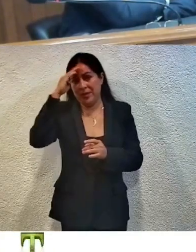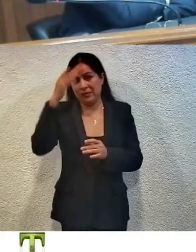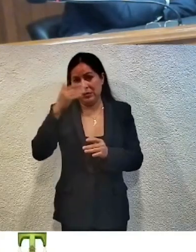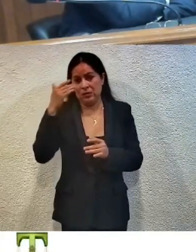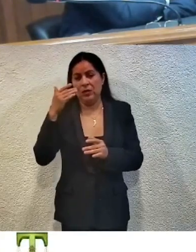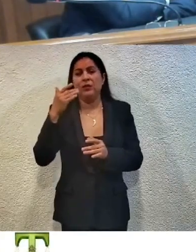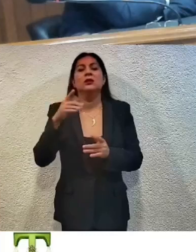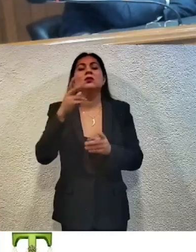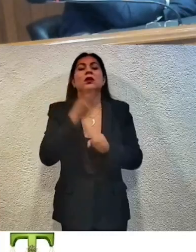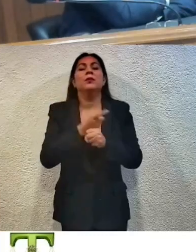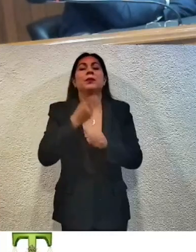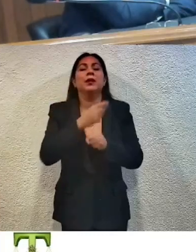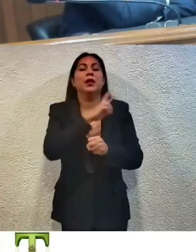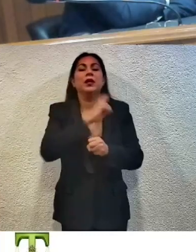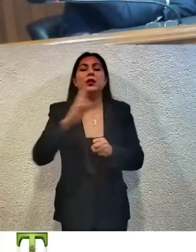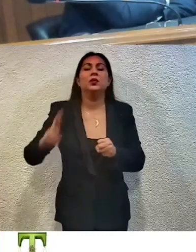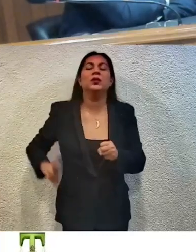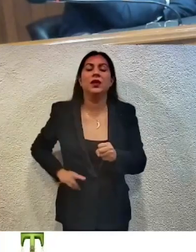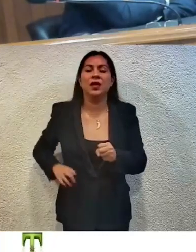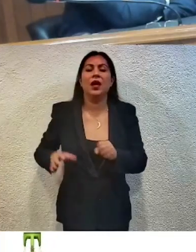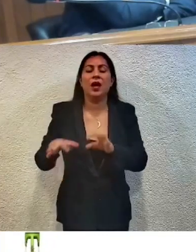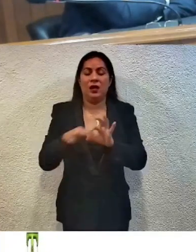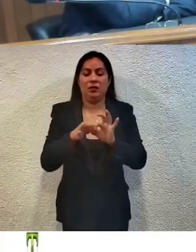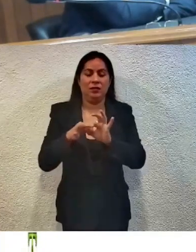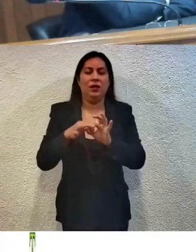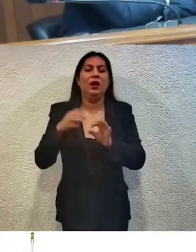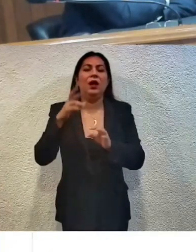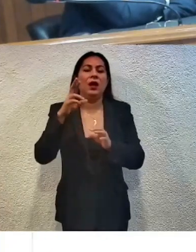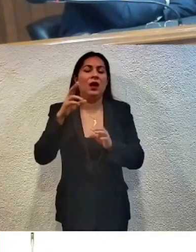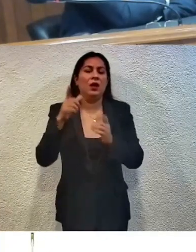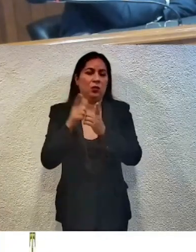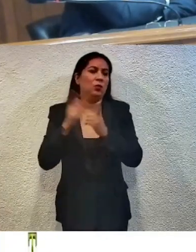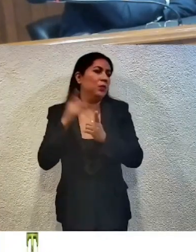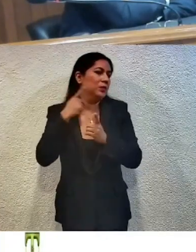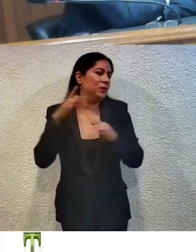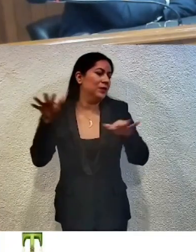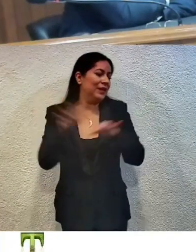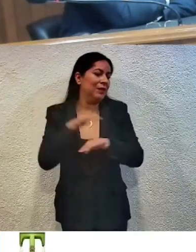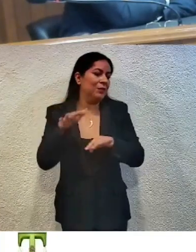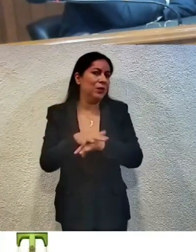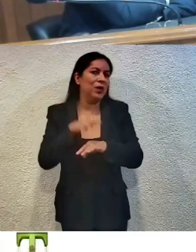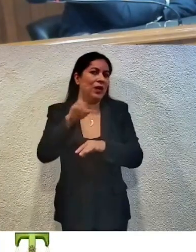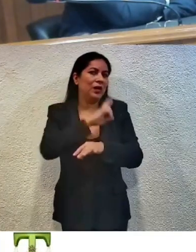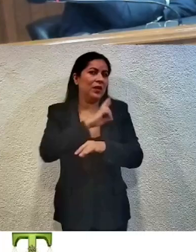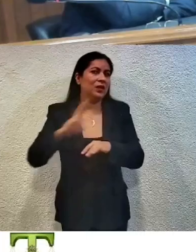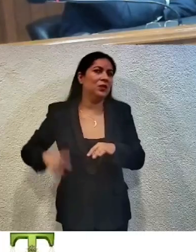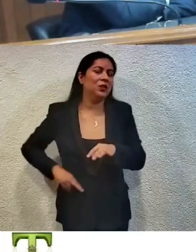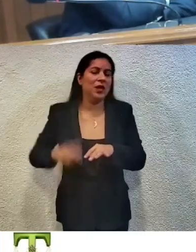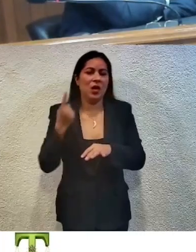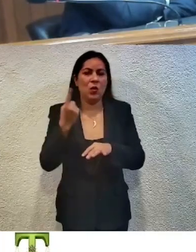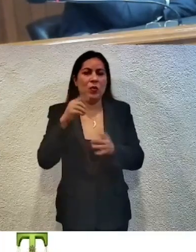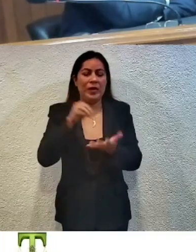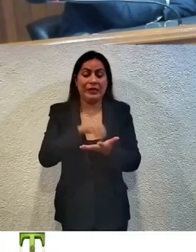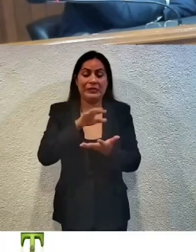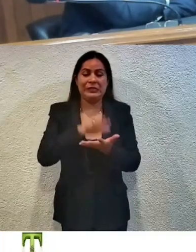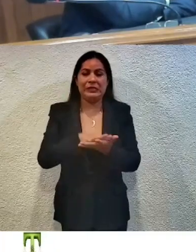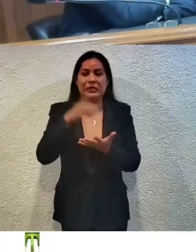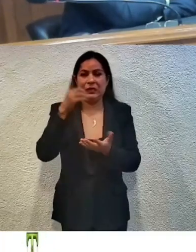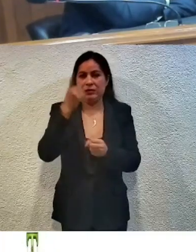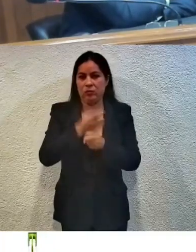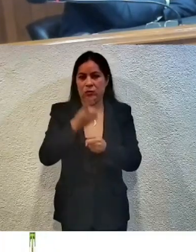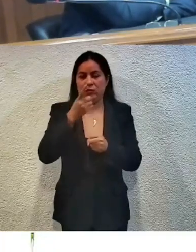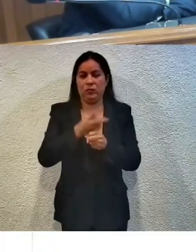la primera regiduría correspondiente al partido debió sustituirse la mencionada regiduría 1, registrada, propietario y